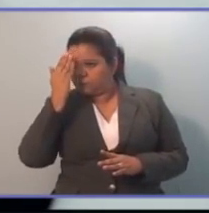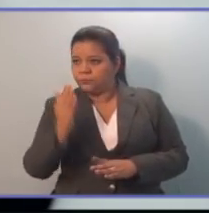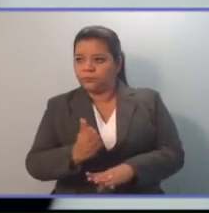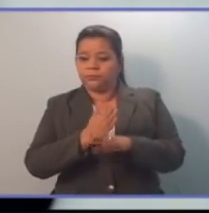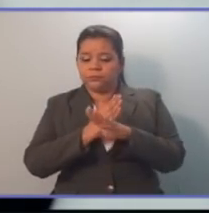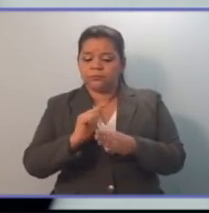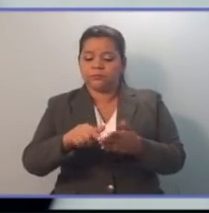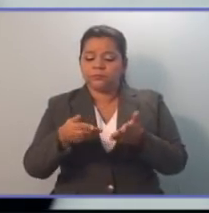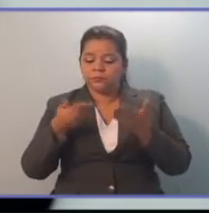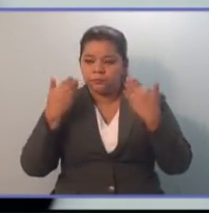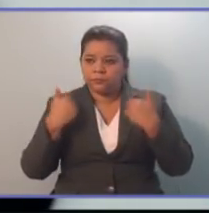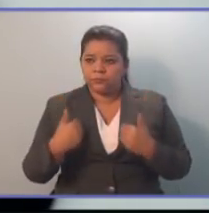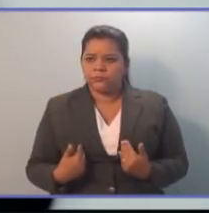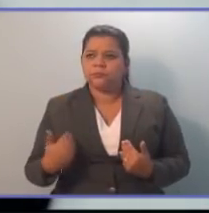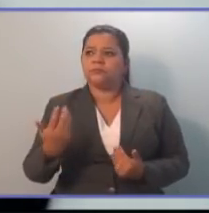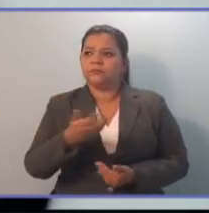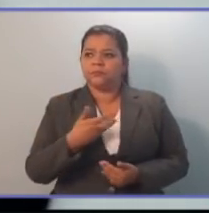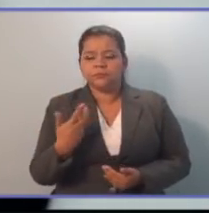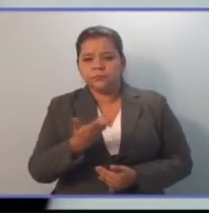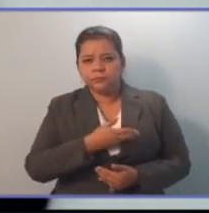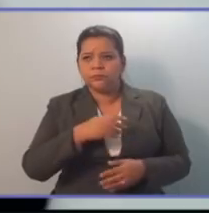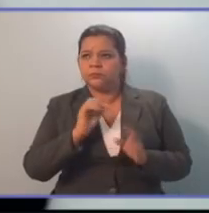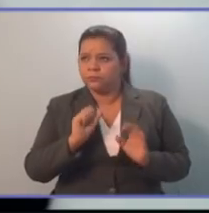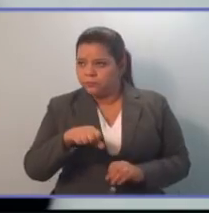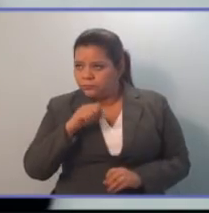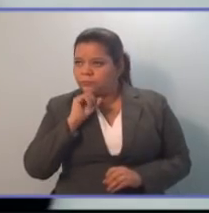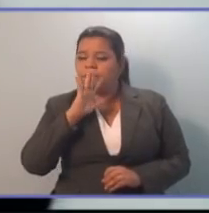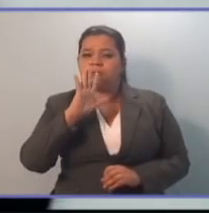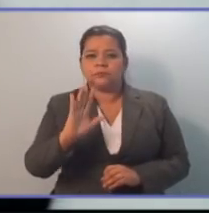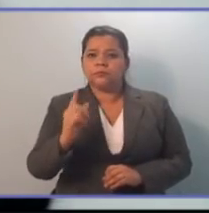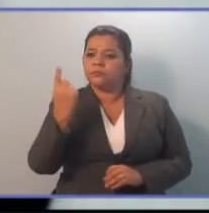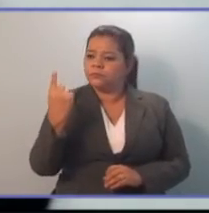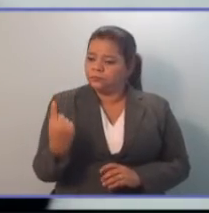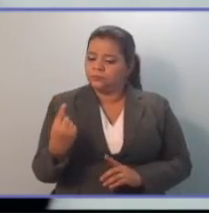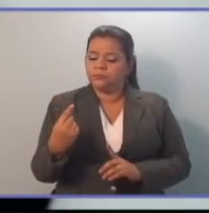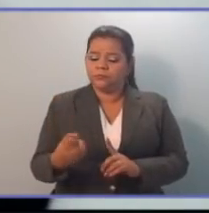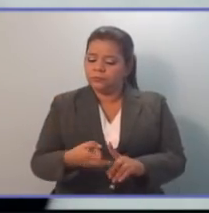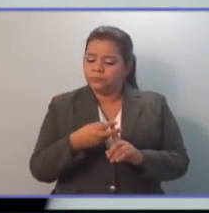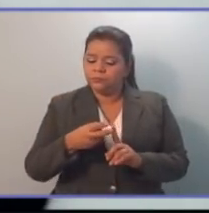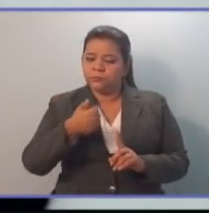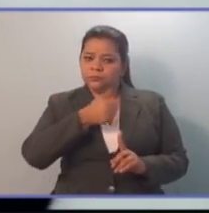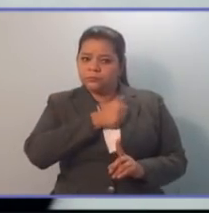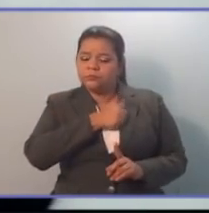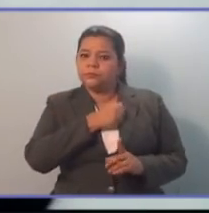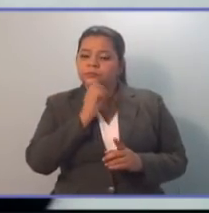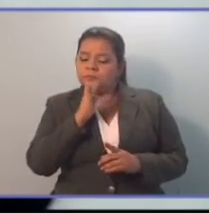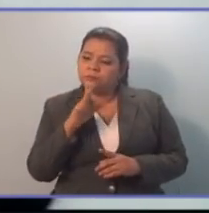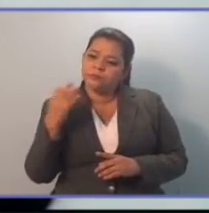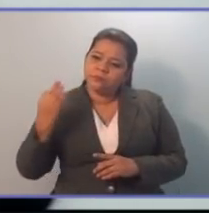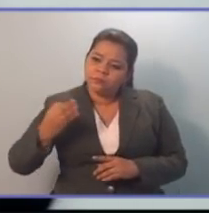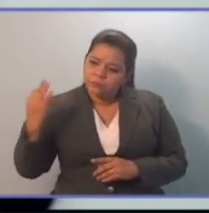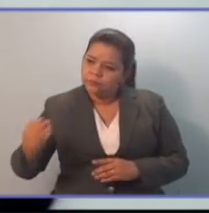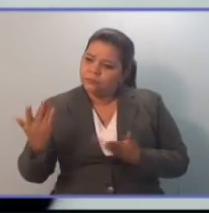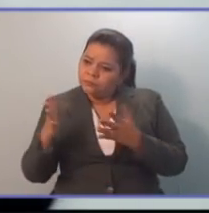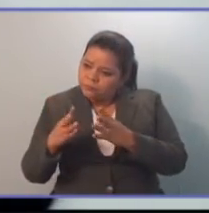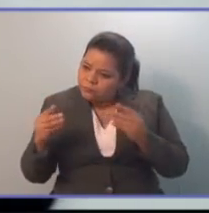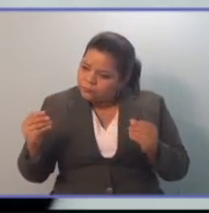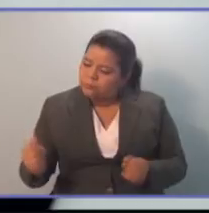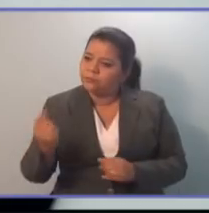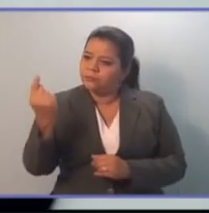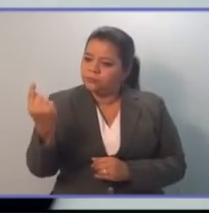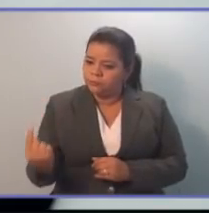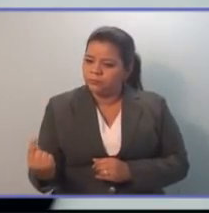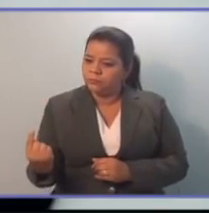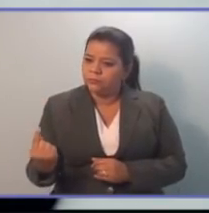humanos, nos atrevíamos a decirle al captor que por lo menos soltara de sus manos a quien iba